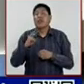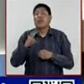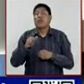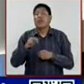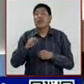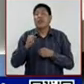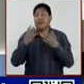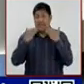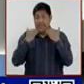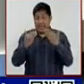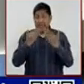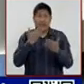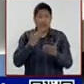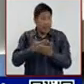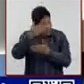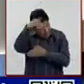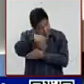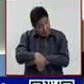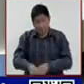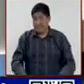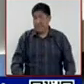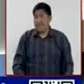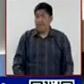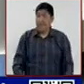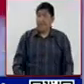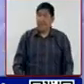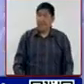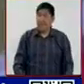gracias por el contacto. Buenas noches.